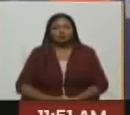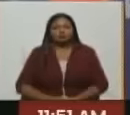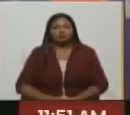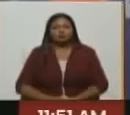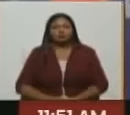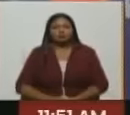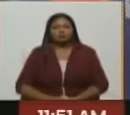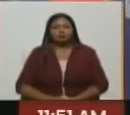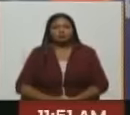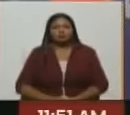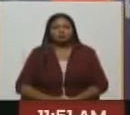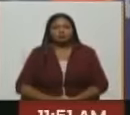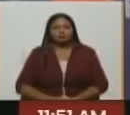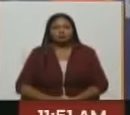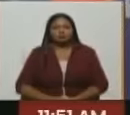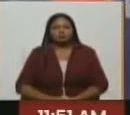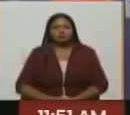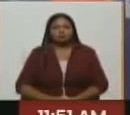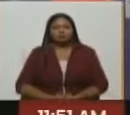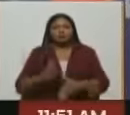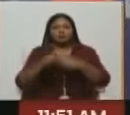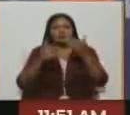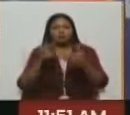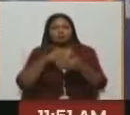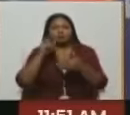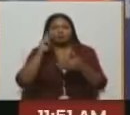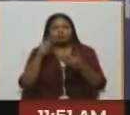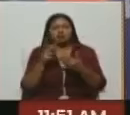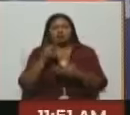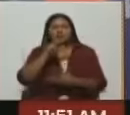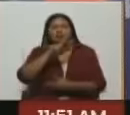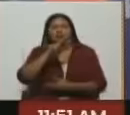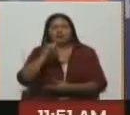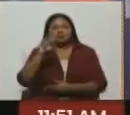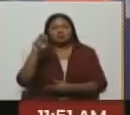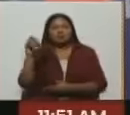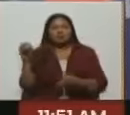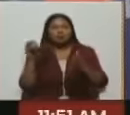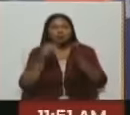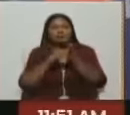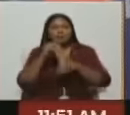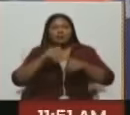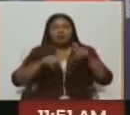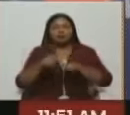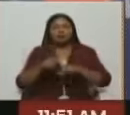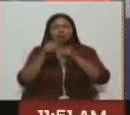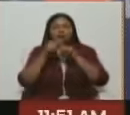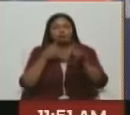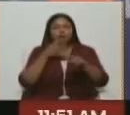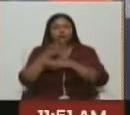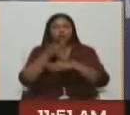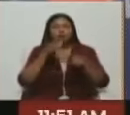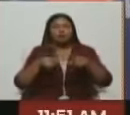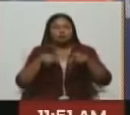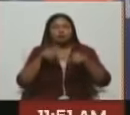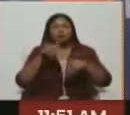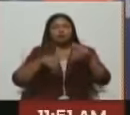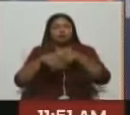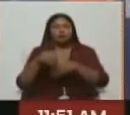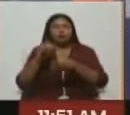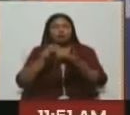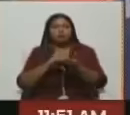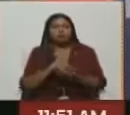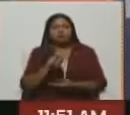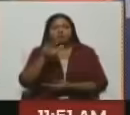primarias para de 300 mil electores que fueron allí a votar, colocar que